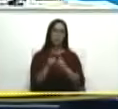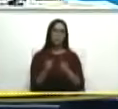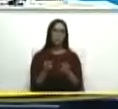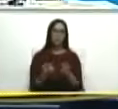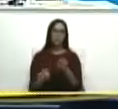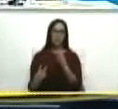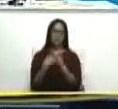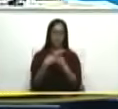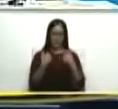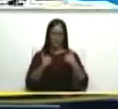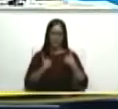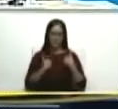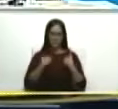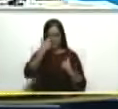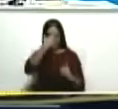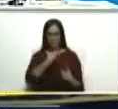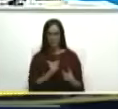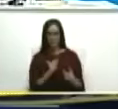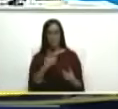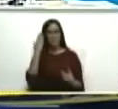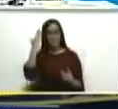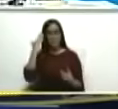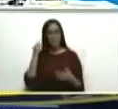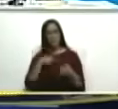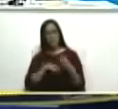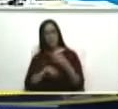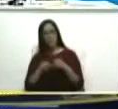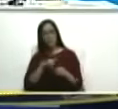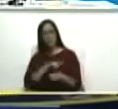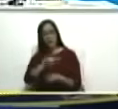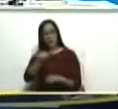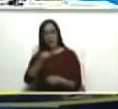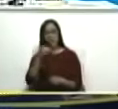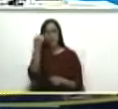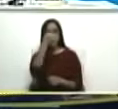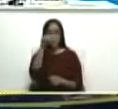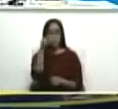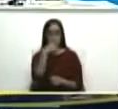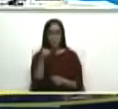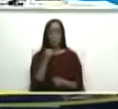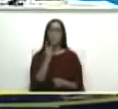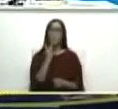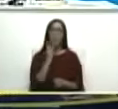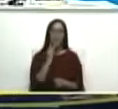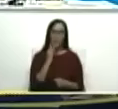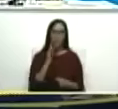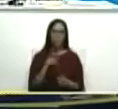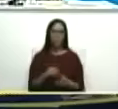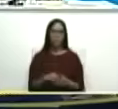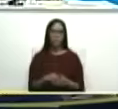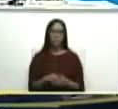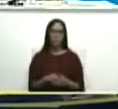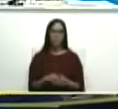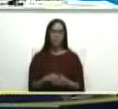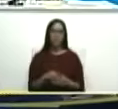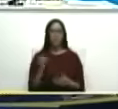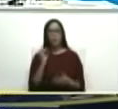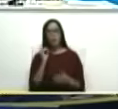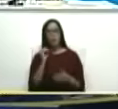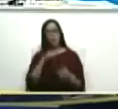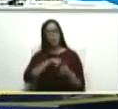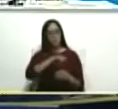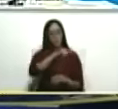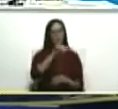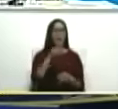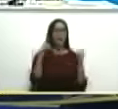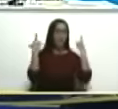sabían mi ruta. Cuando yo iba al Zulia, por ejemplo, o iba a La Guaira,